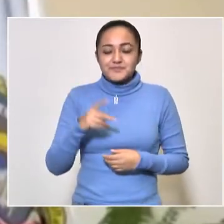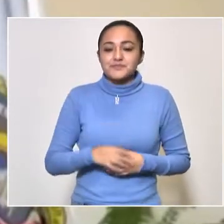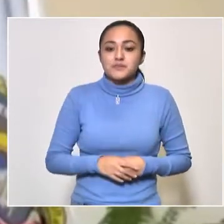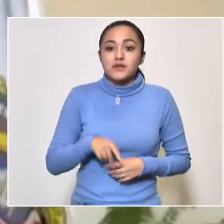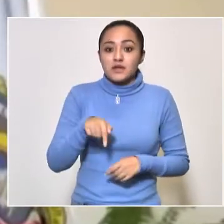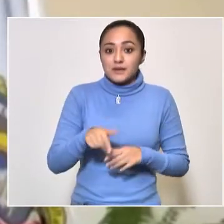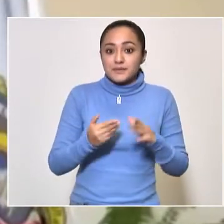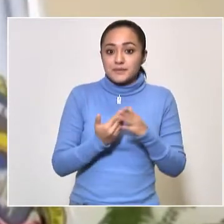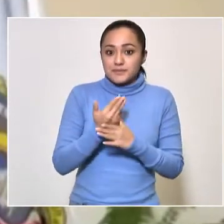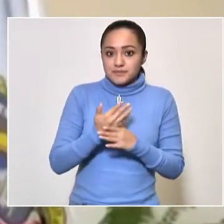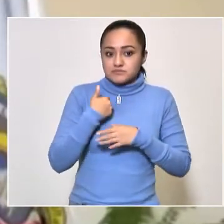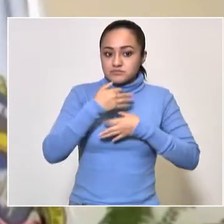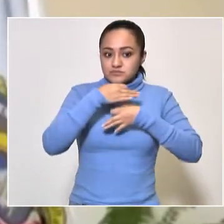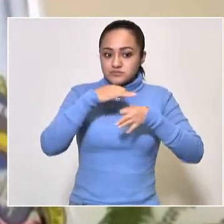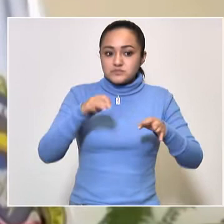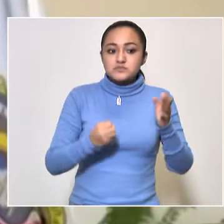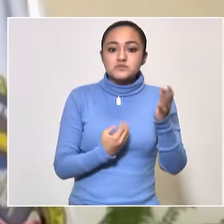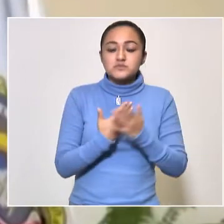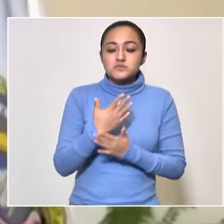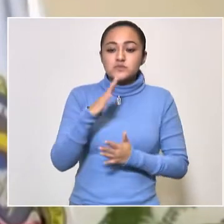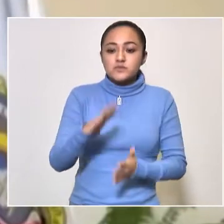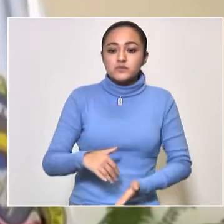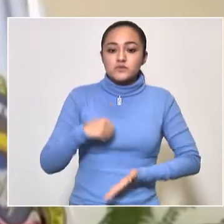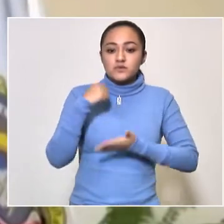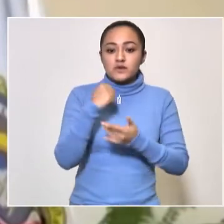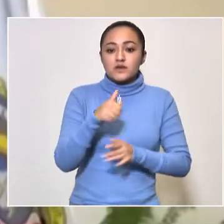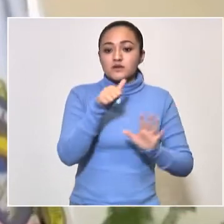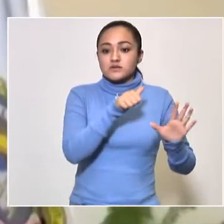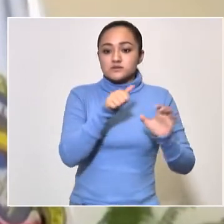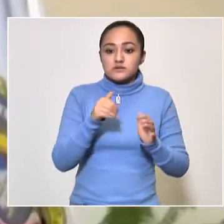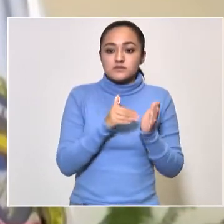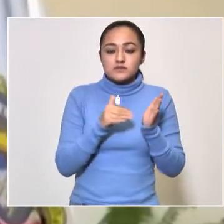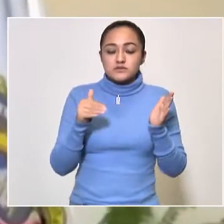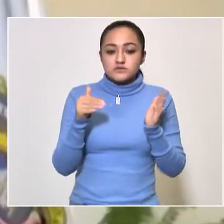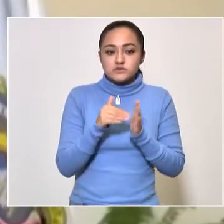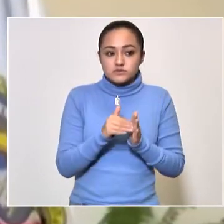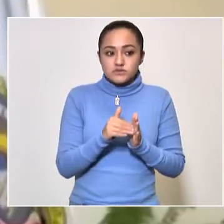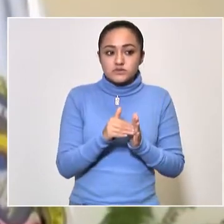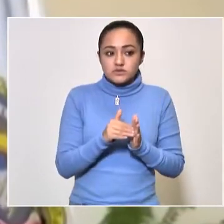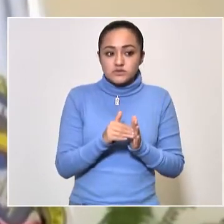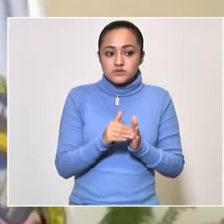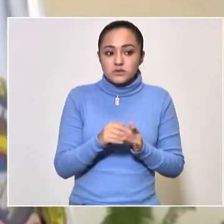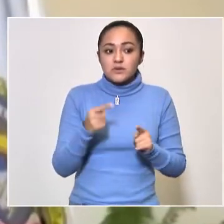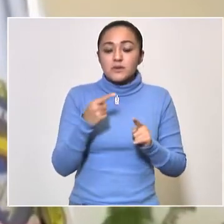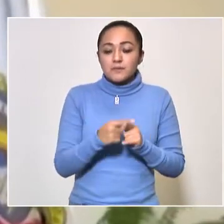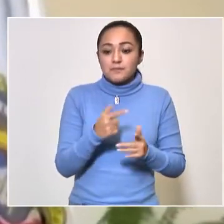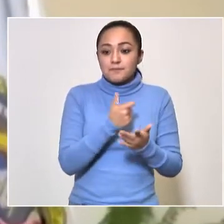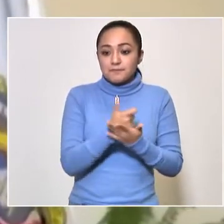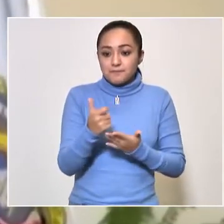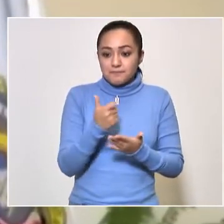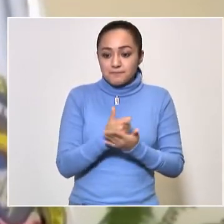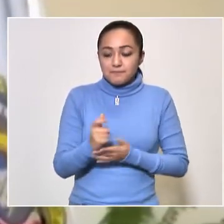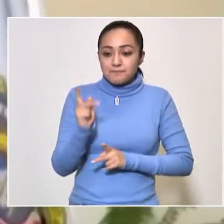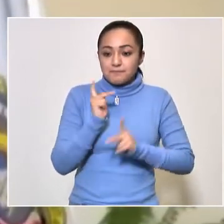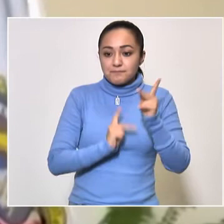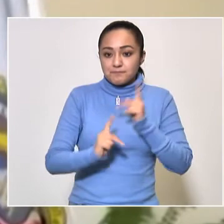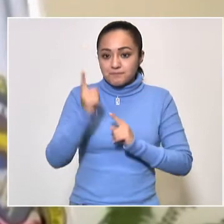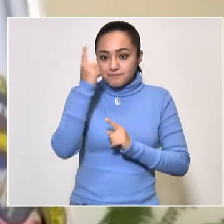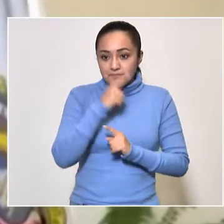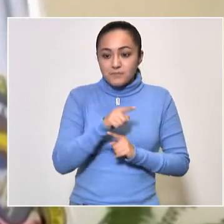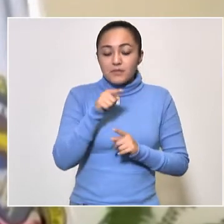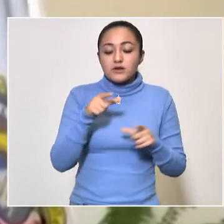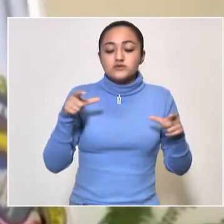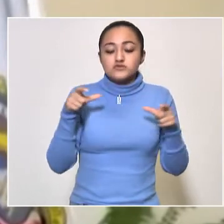mañana queremos anunciar una nueva bolsa de 600 millones de pesos en créditos dirigidos a